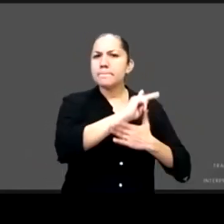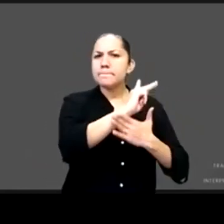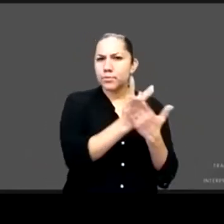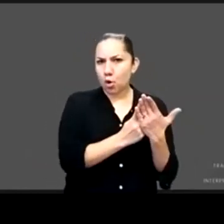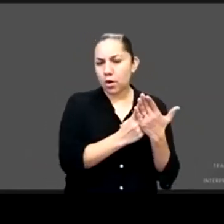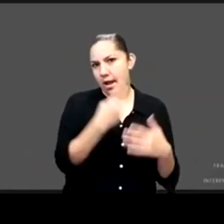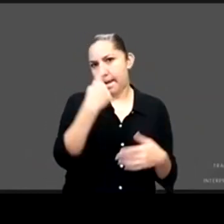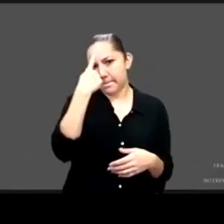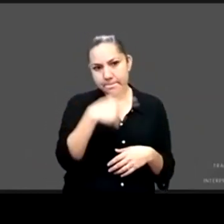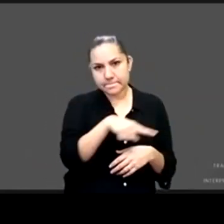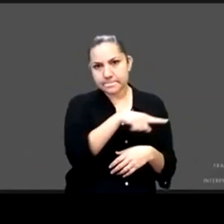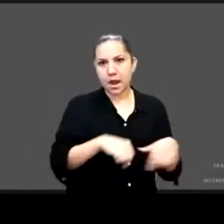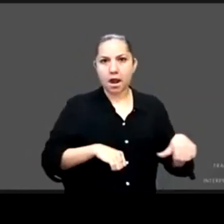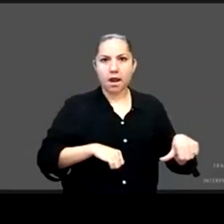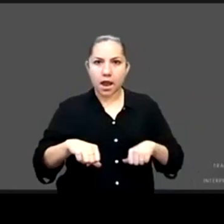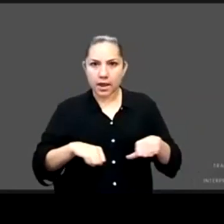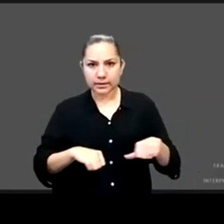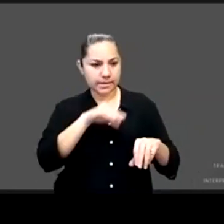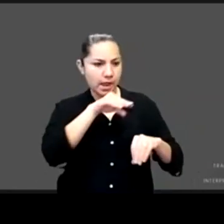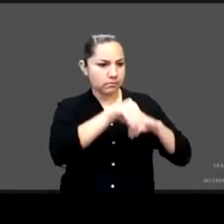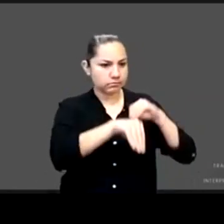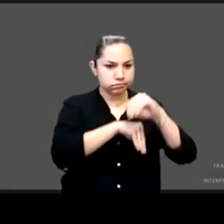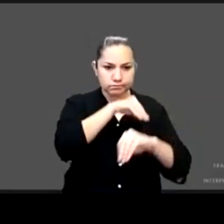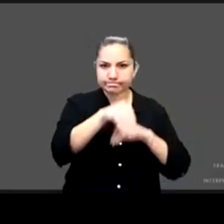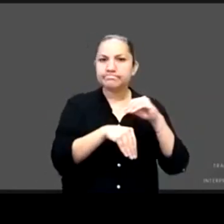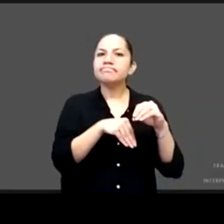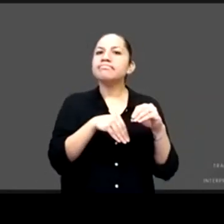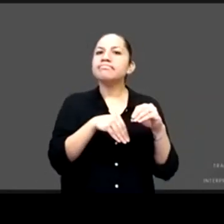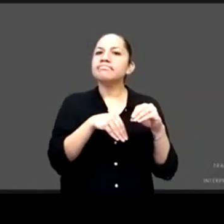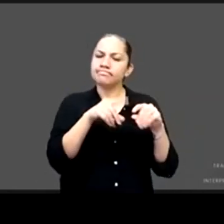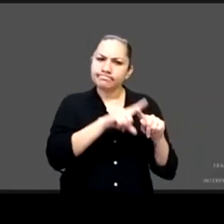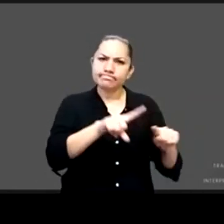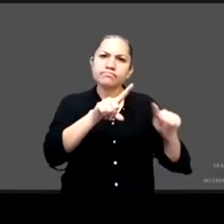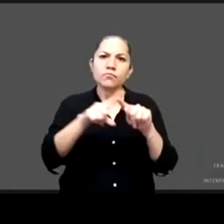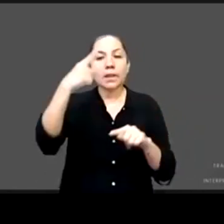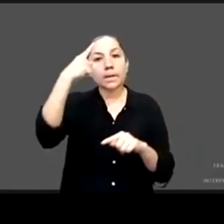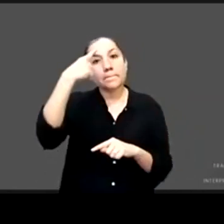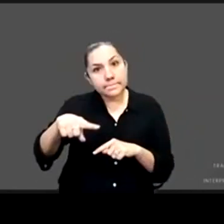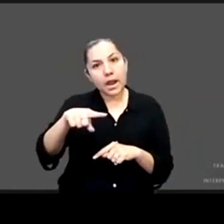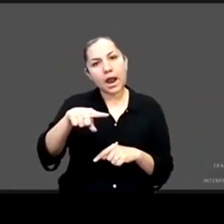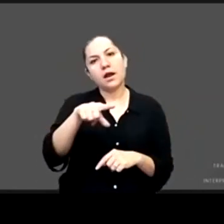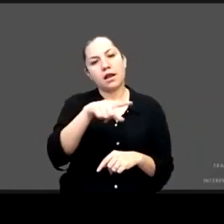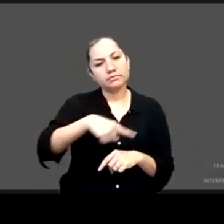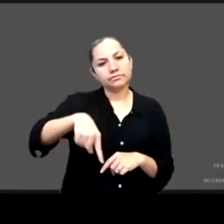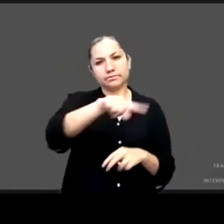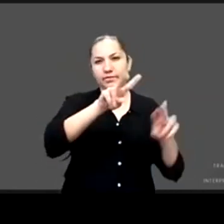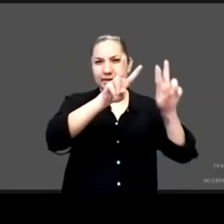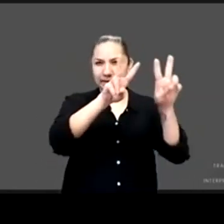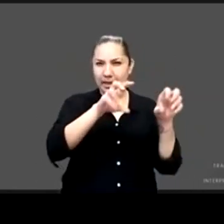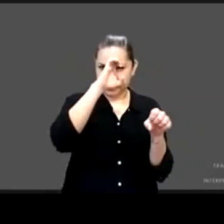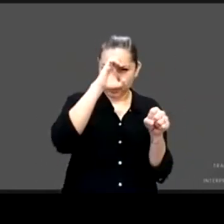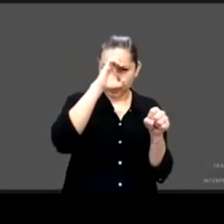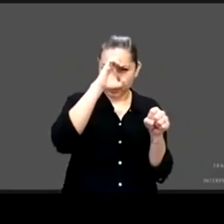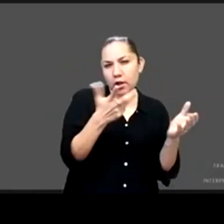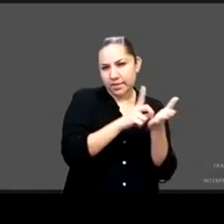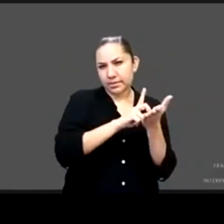materia de acceso, promoción y difusión de la vida cultural y los derechos culturales de niñas, niños y